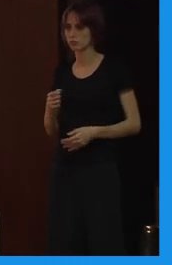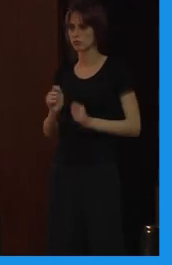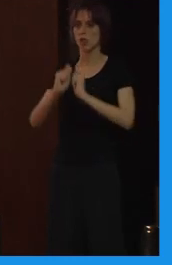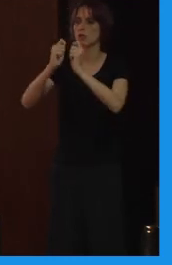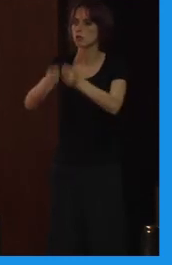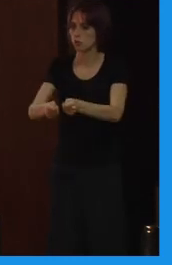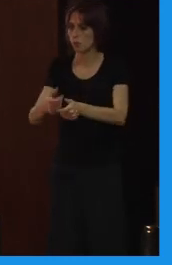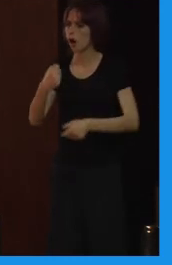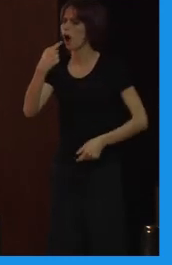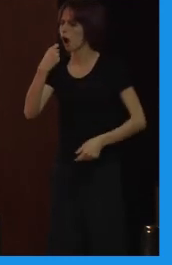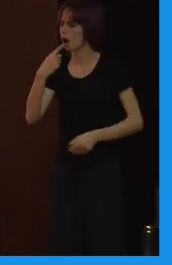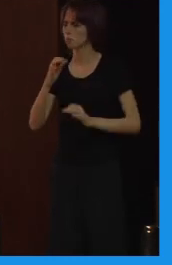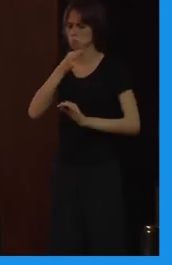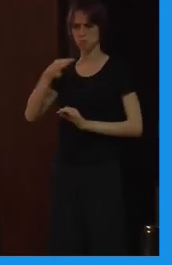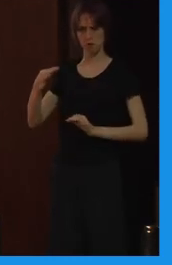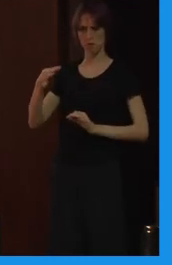una fibromialgia.